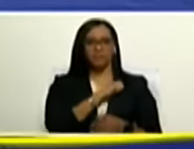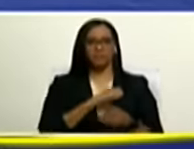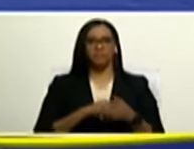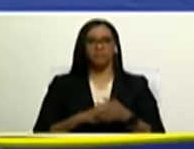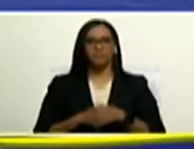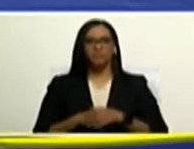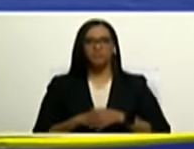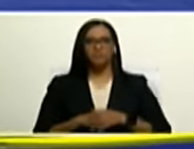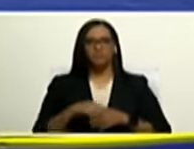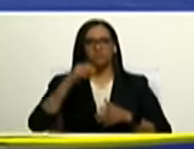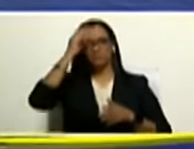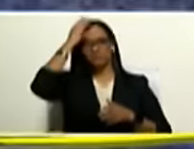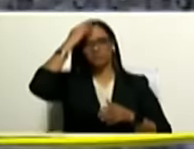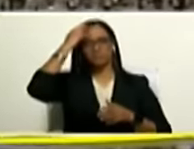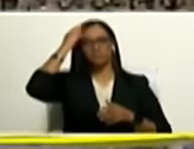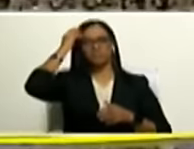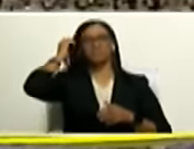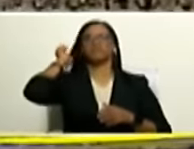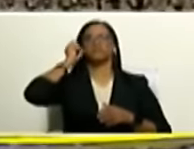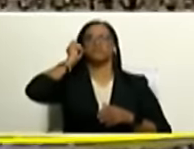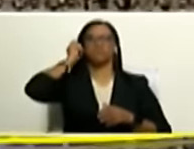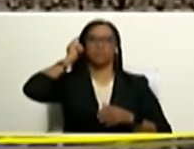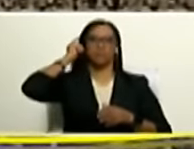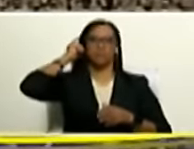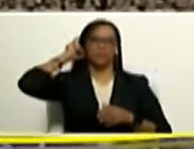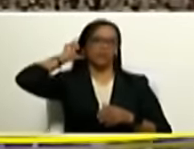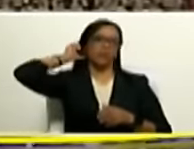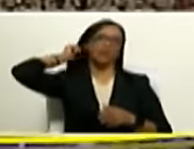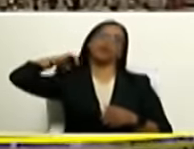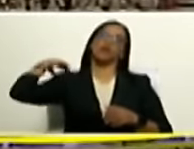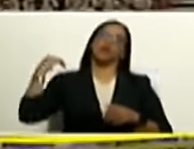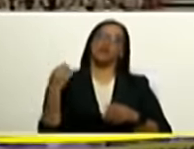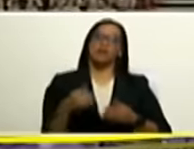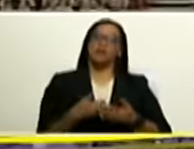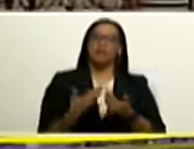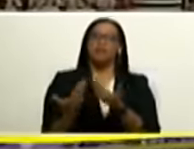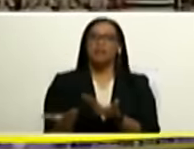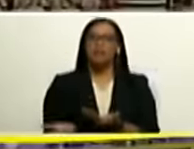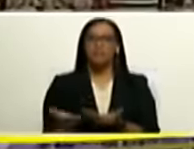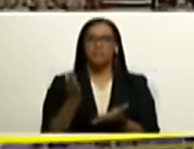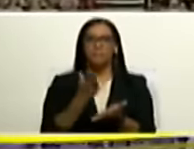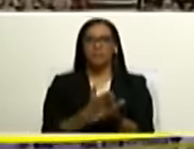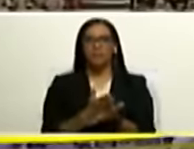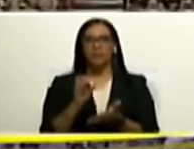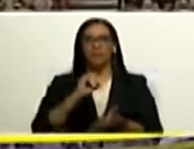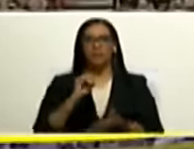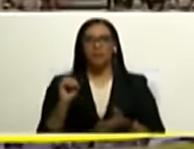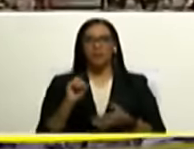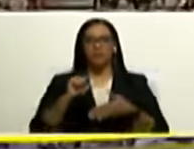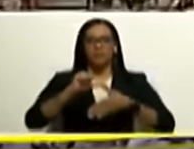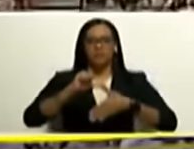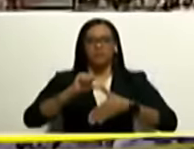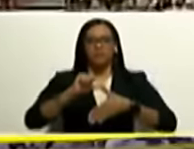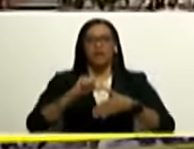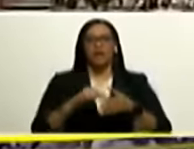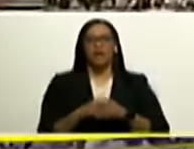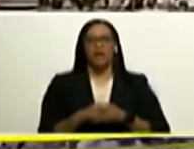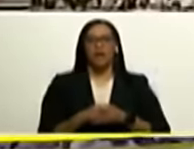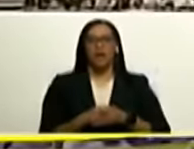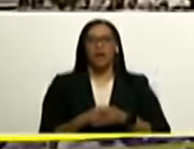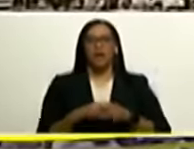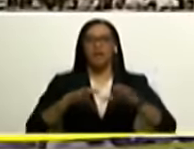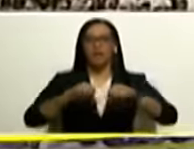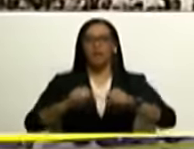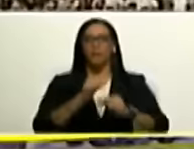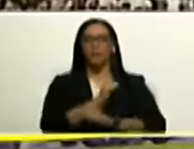y le distribuye parte del Oriente, de Sudamérica, al Imperio Portugués para